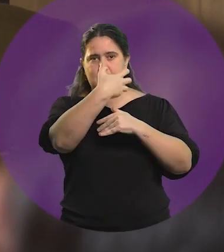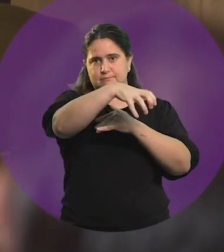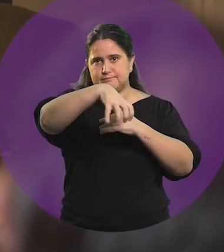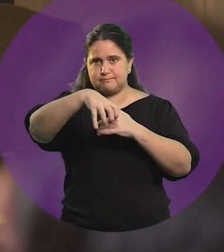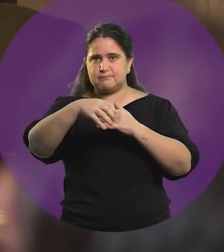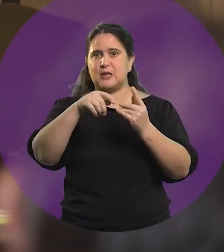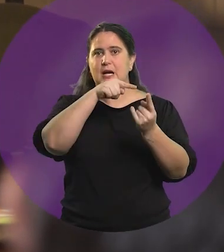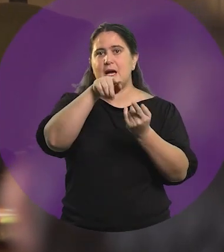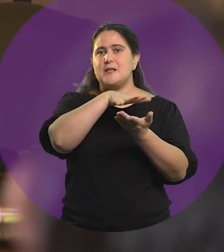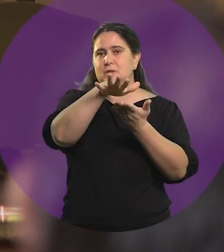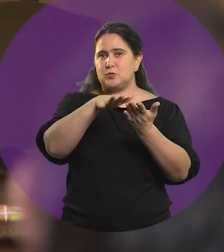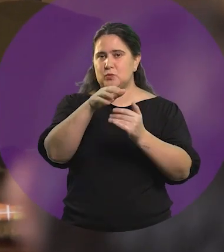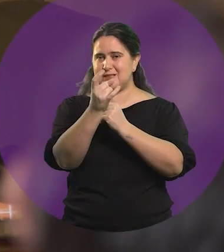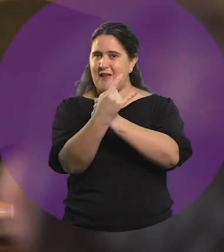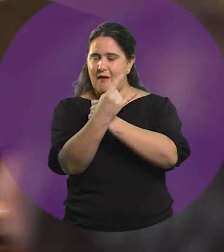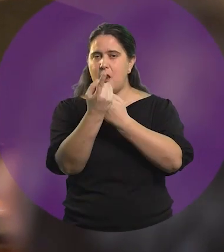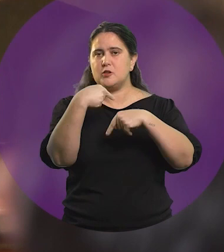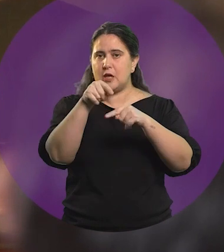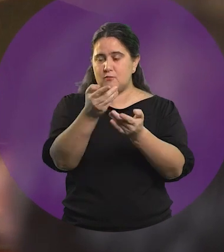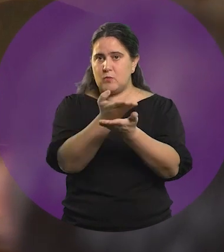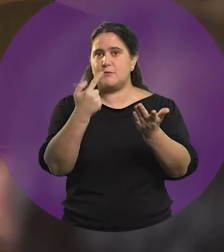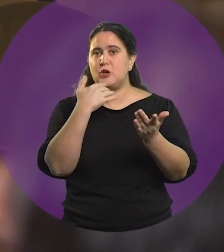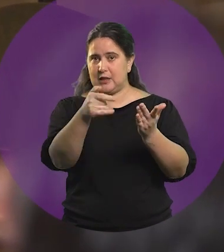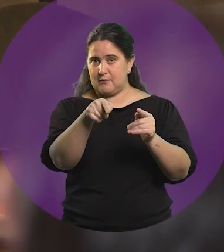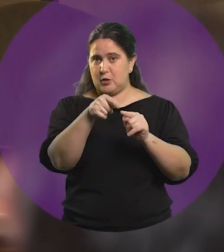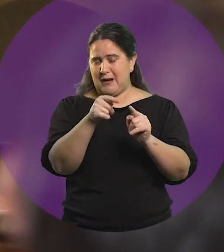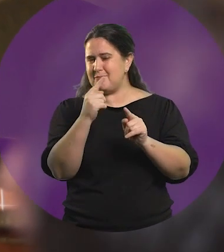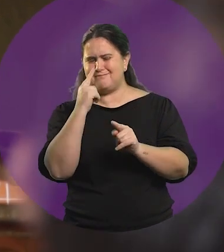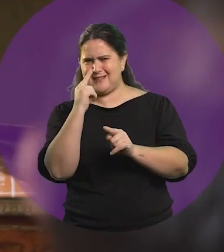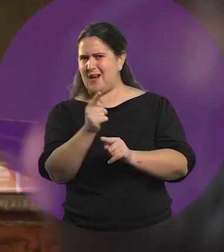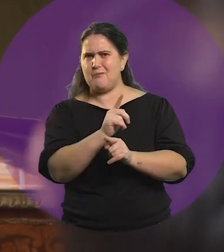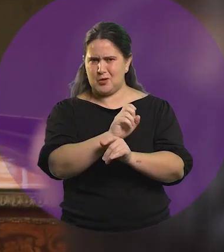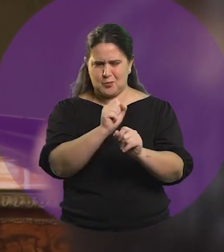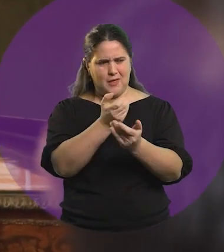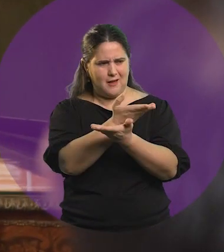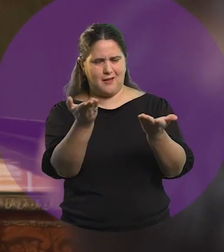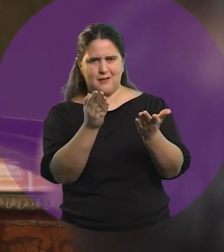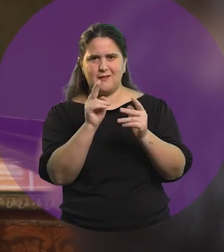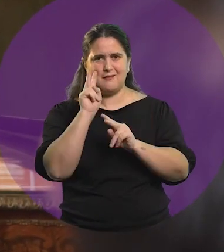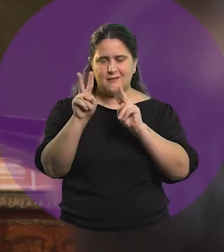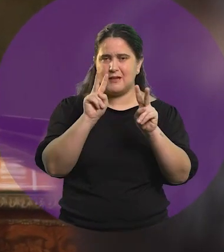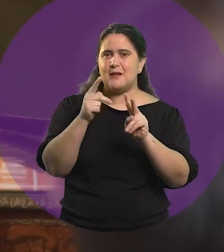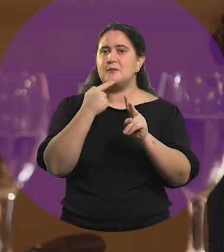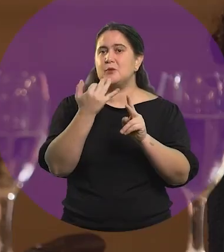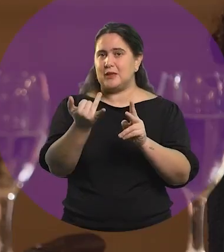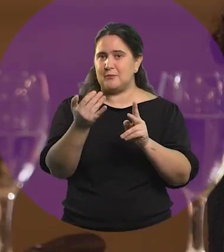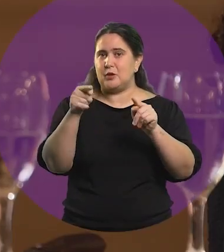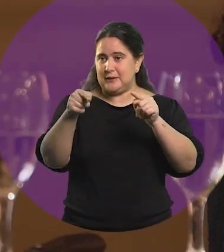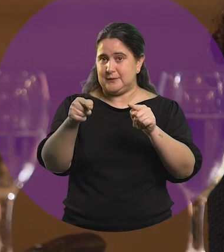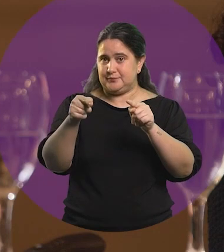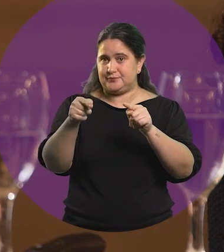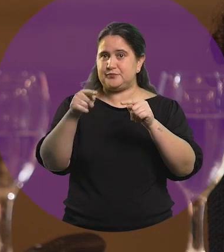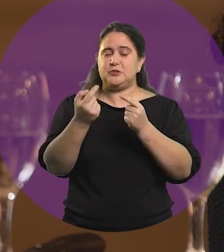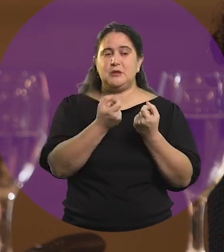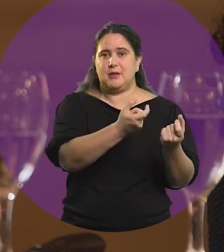en el ecosistema de Ceibal. Entonces acá estamos mostrando, por ejemplo, para que rápidamente se pueda ver, esto es,